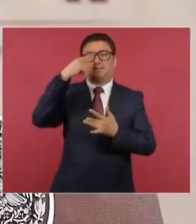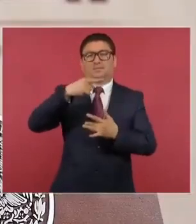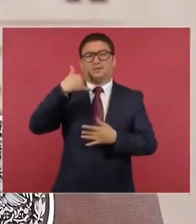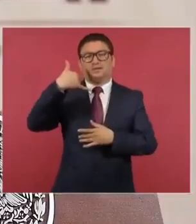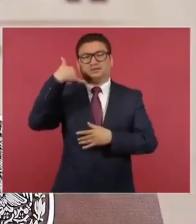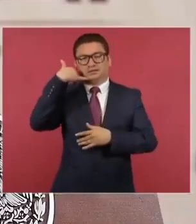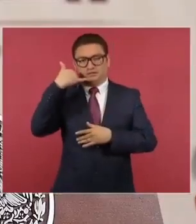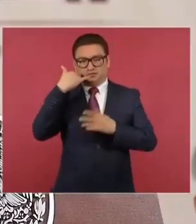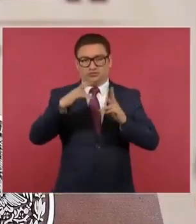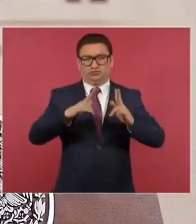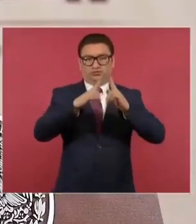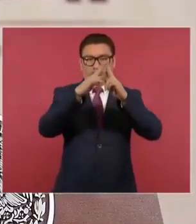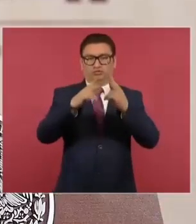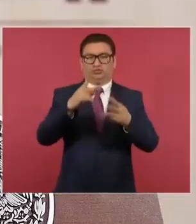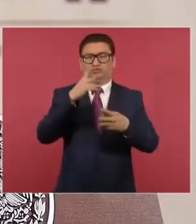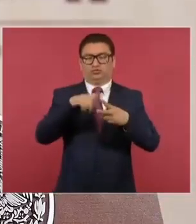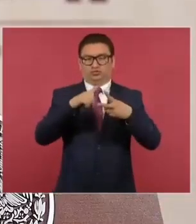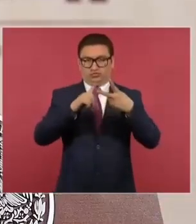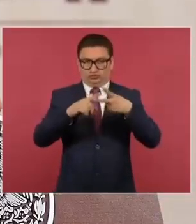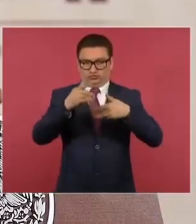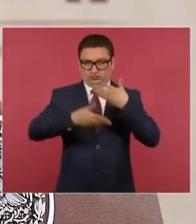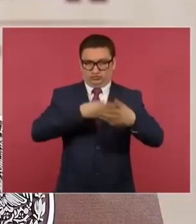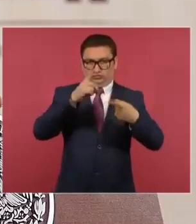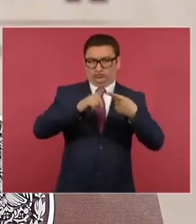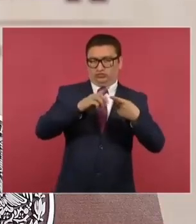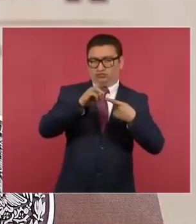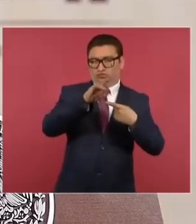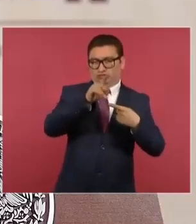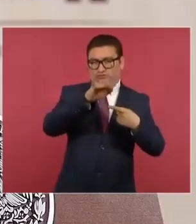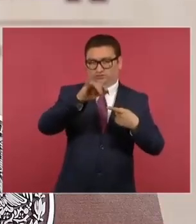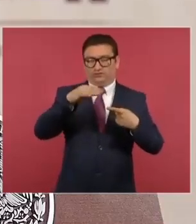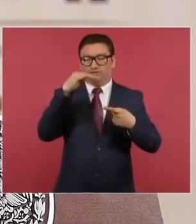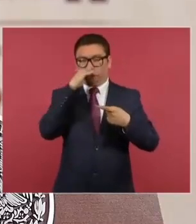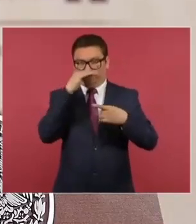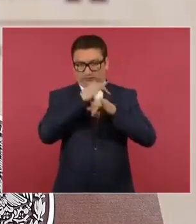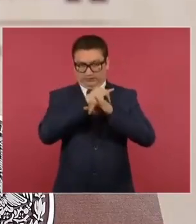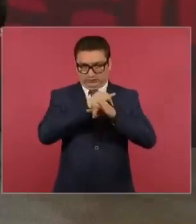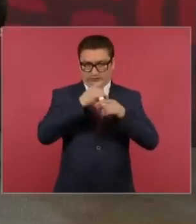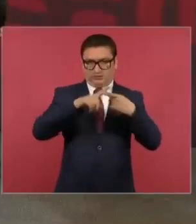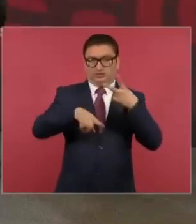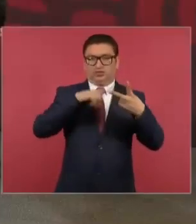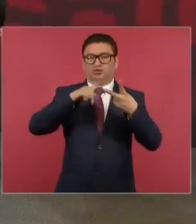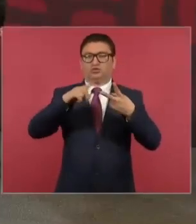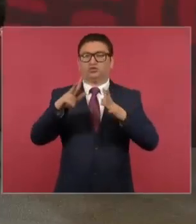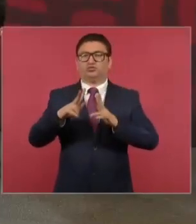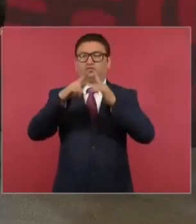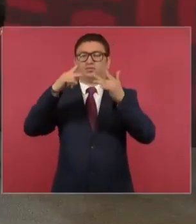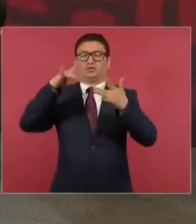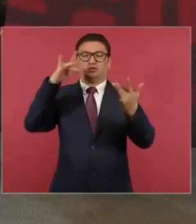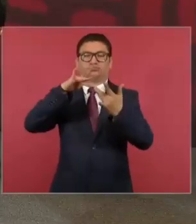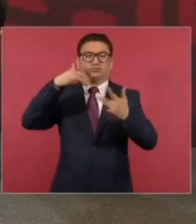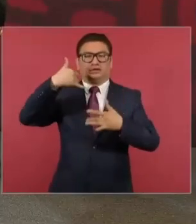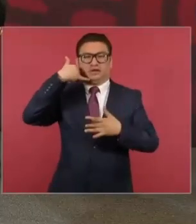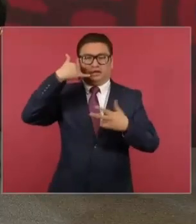lo platiqué, hay dos servicios, el wifi gratuito y las torres de telefonía. Para ambos servicios